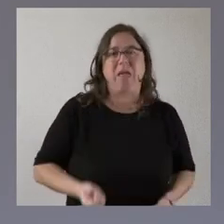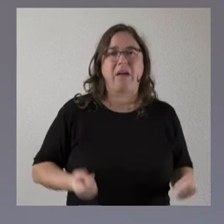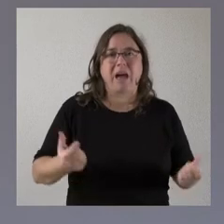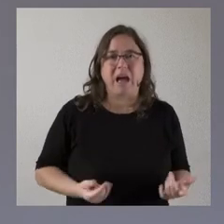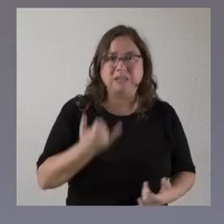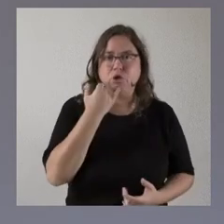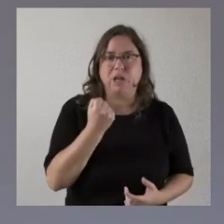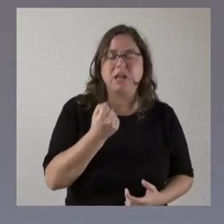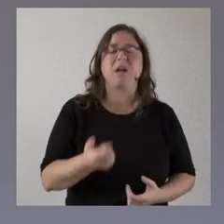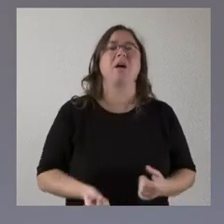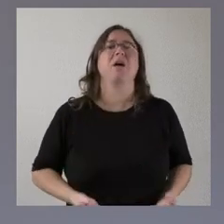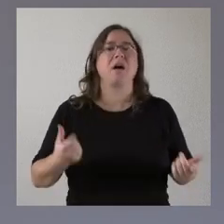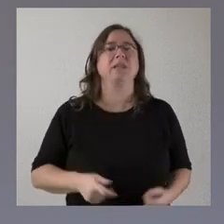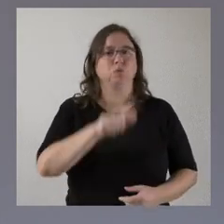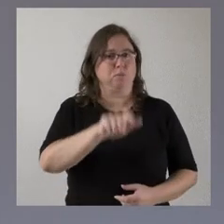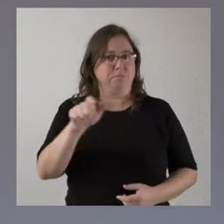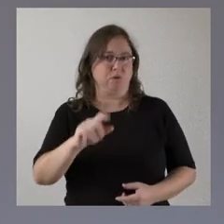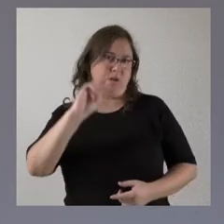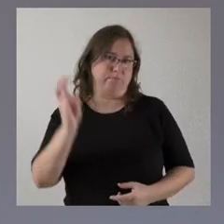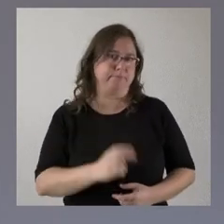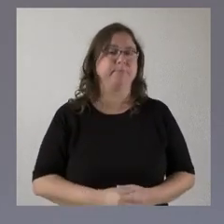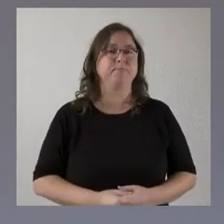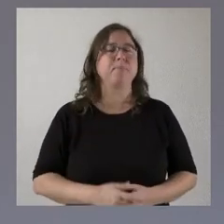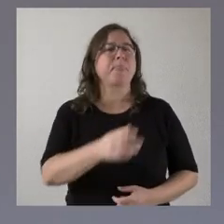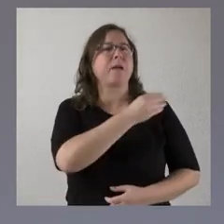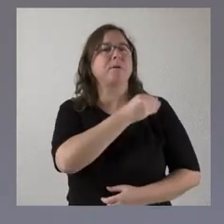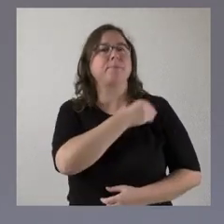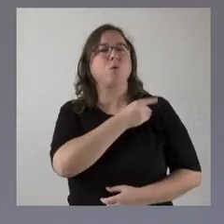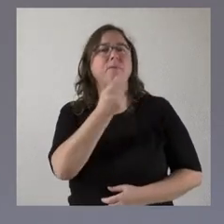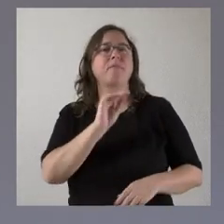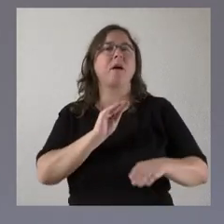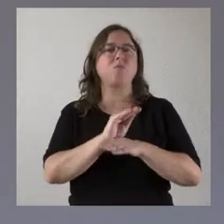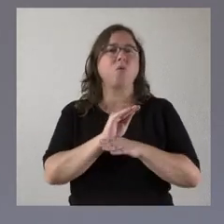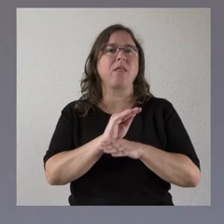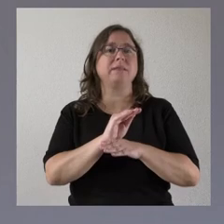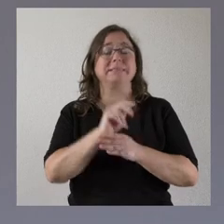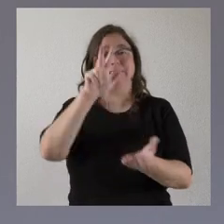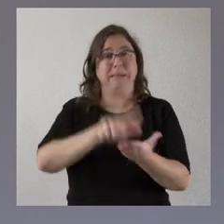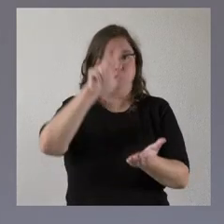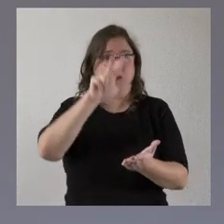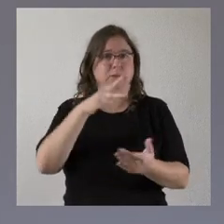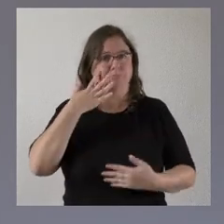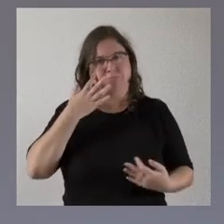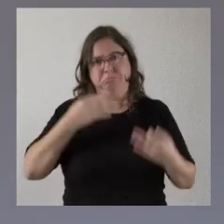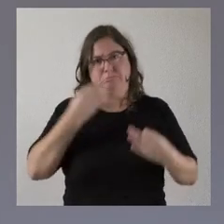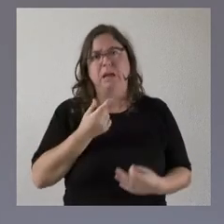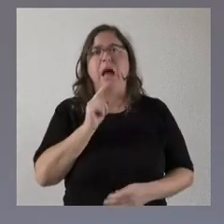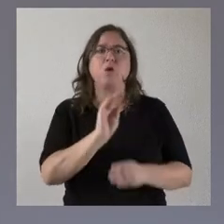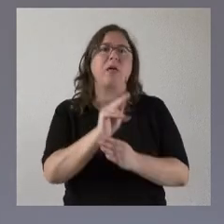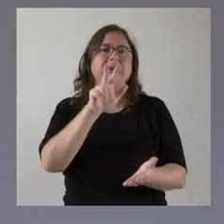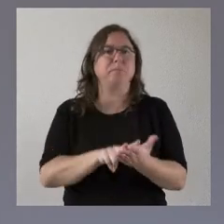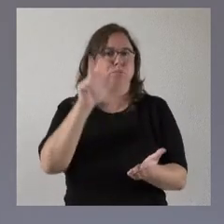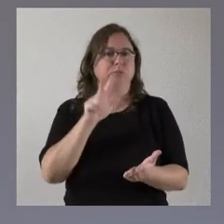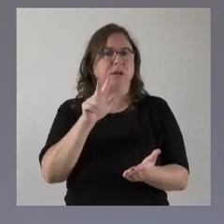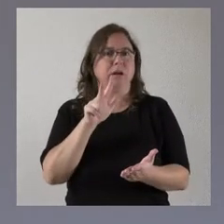gastos de personal etcétera me preguntaba por las ayudas de las hipotecas yo estoy convencida que las ayudas de las hipotecas